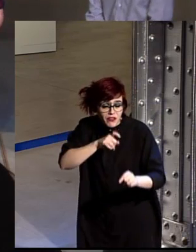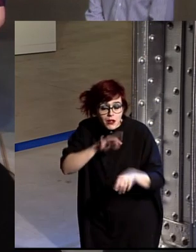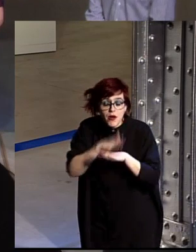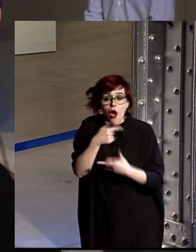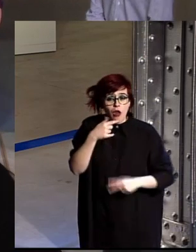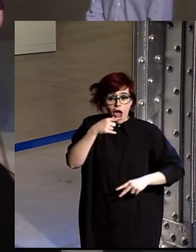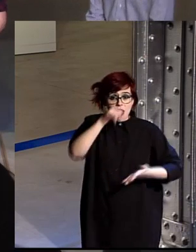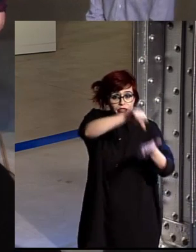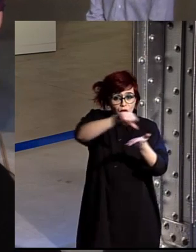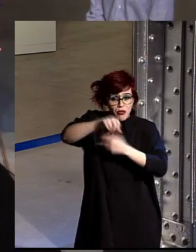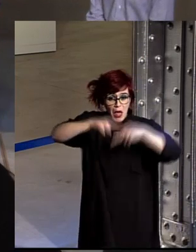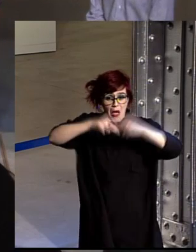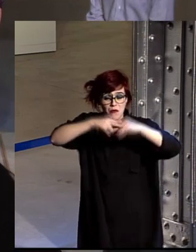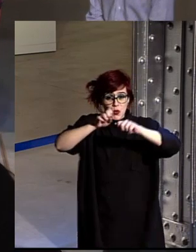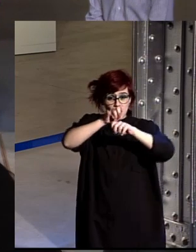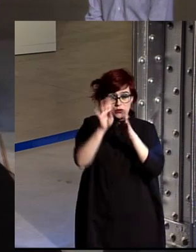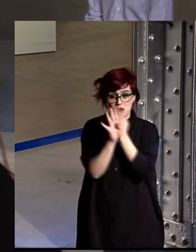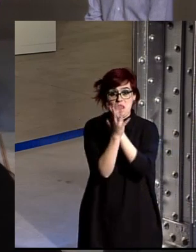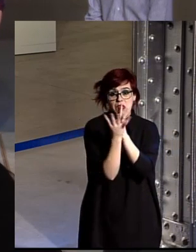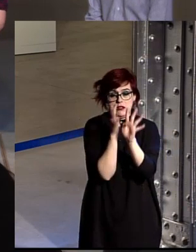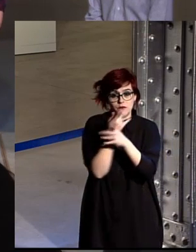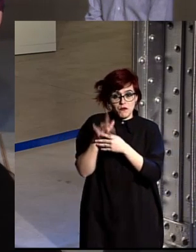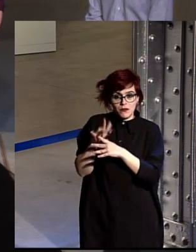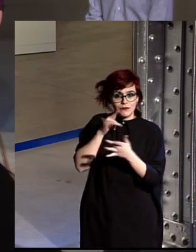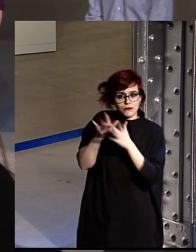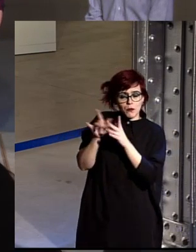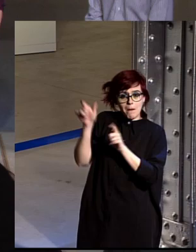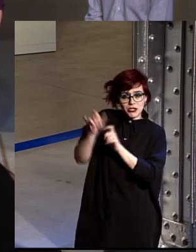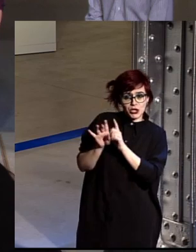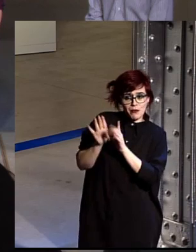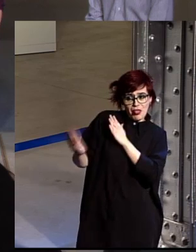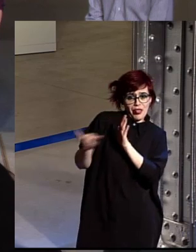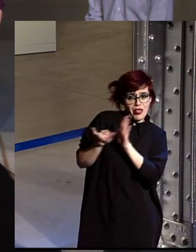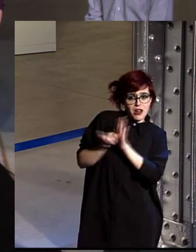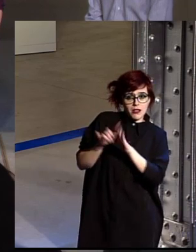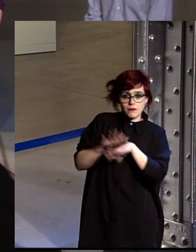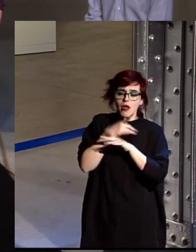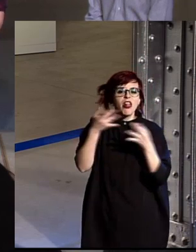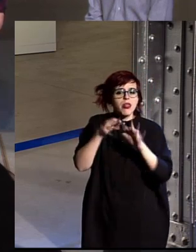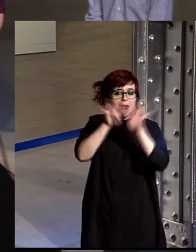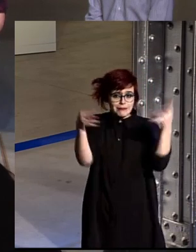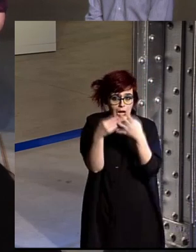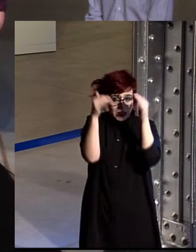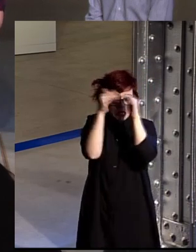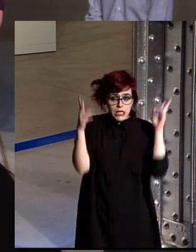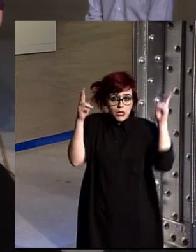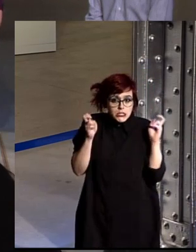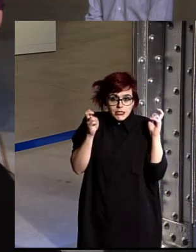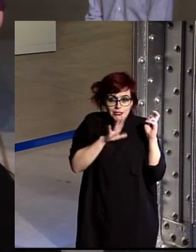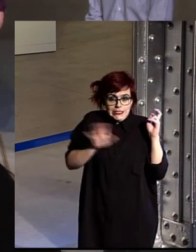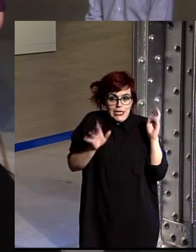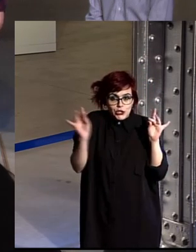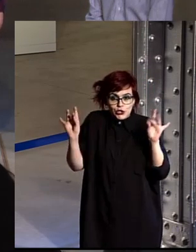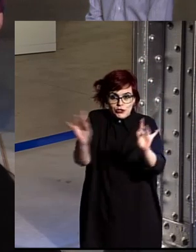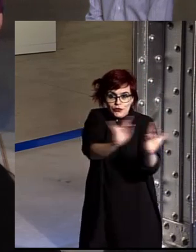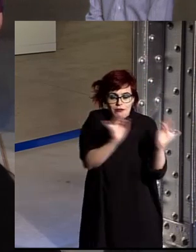de este palo para podernos tocar cuando queramos? Entonces hay que estar más en casa con internet encerrado. No, lo que pasa es que también, oye, te digo una cosa,